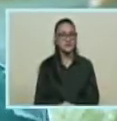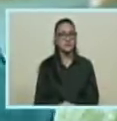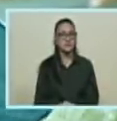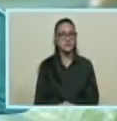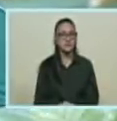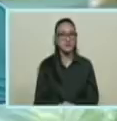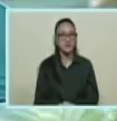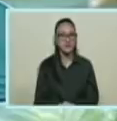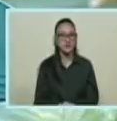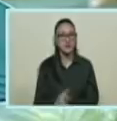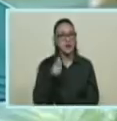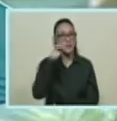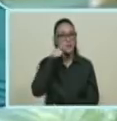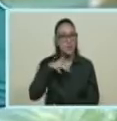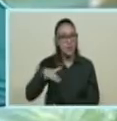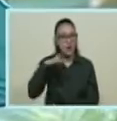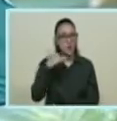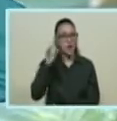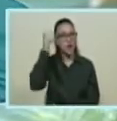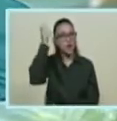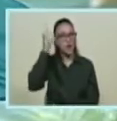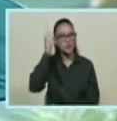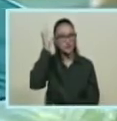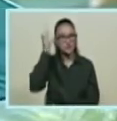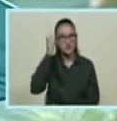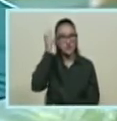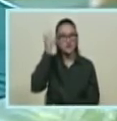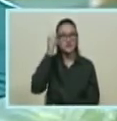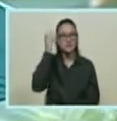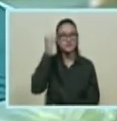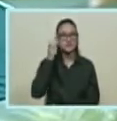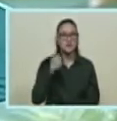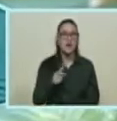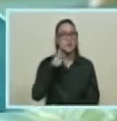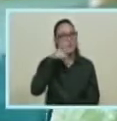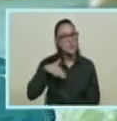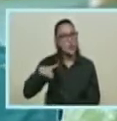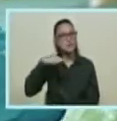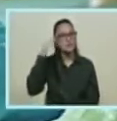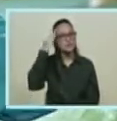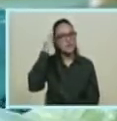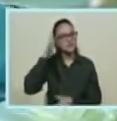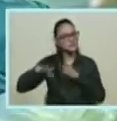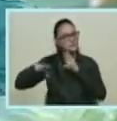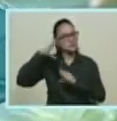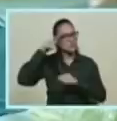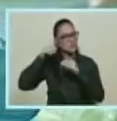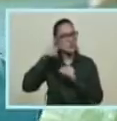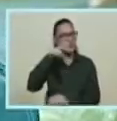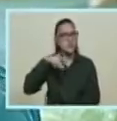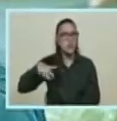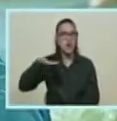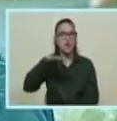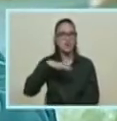Porque el pueblo tiene conciencia. Y el pueblo sabe entender, nuestro